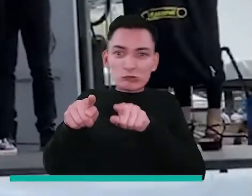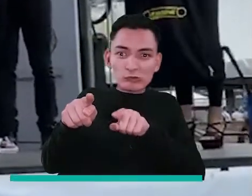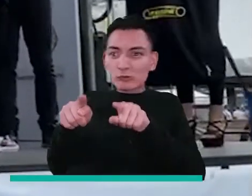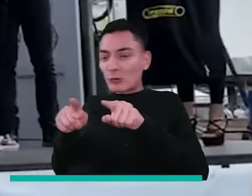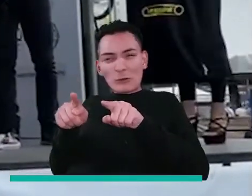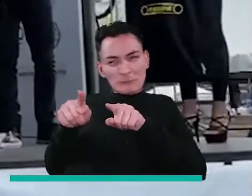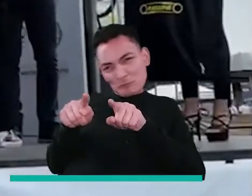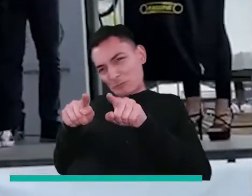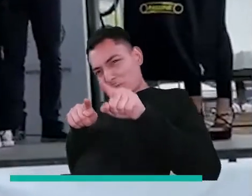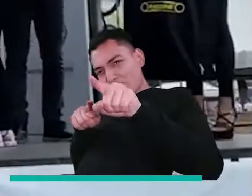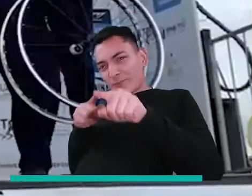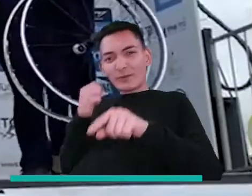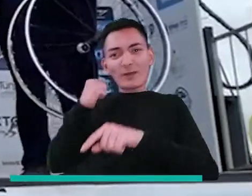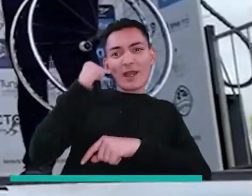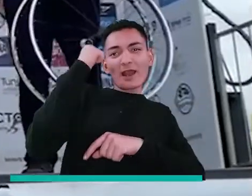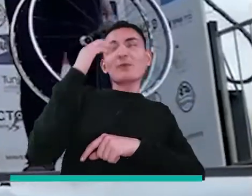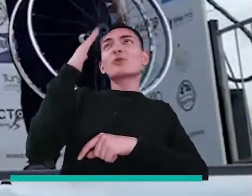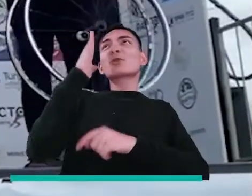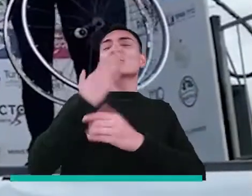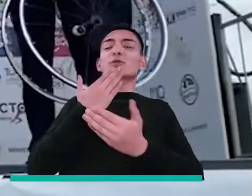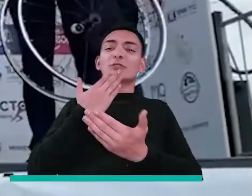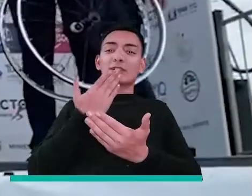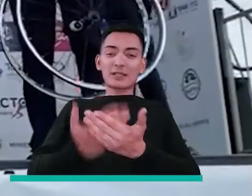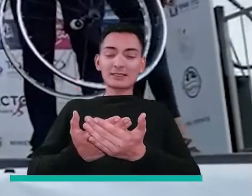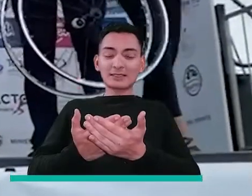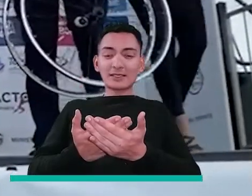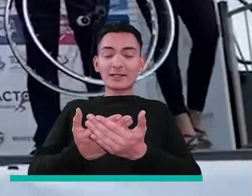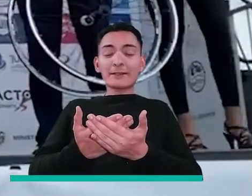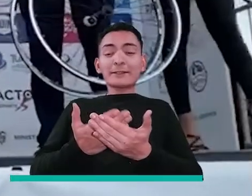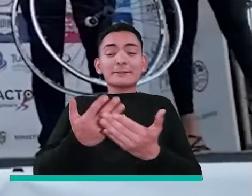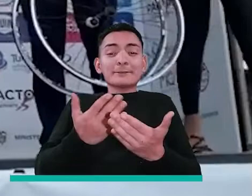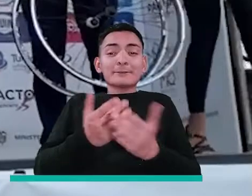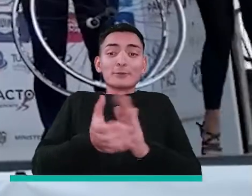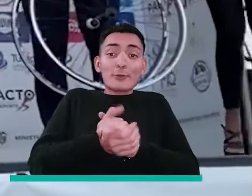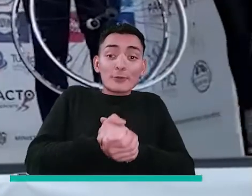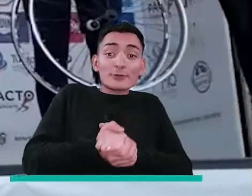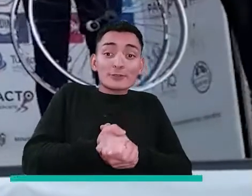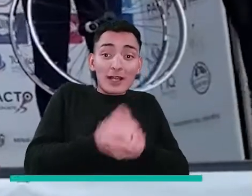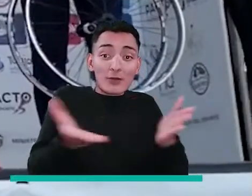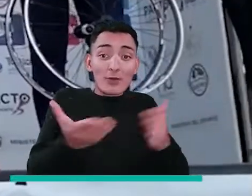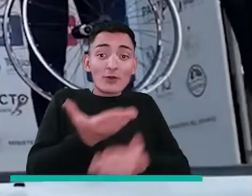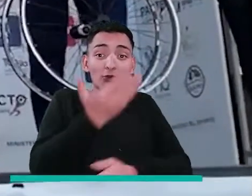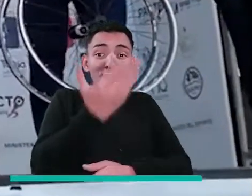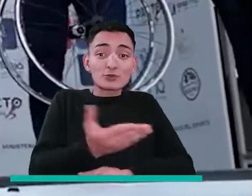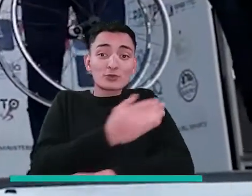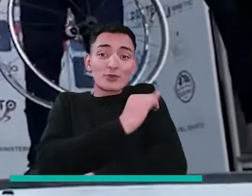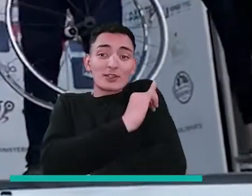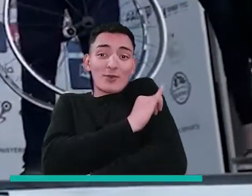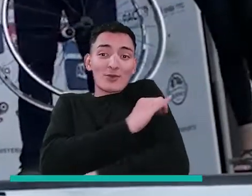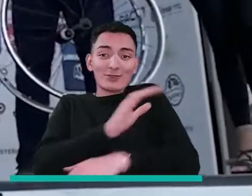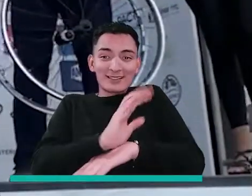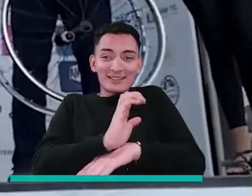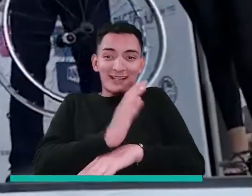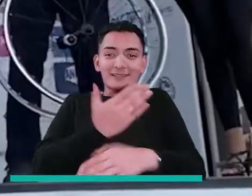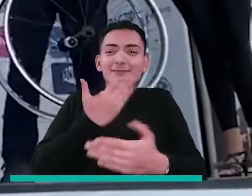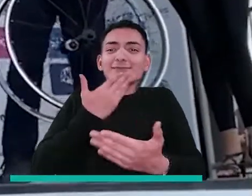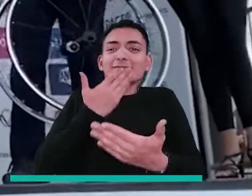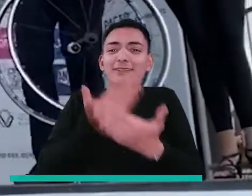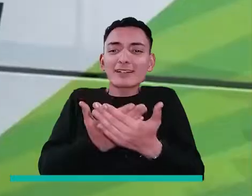Sabíamos que estábamos en peligro de la chica de la Binal y pues gracias a Dios todo salió como